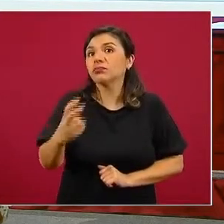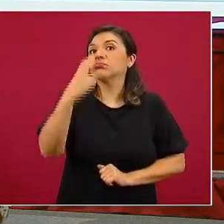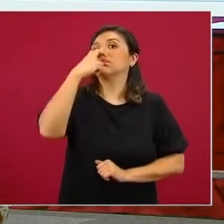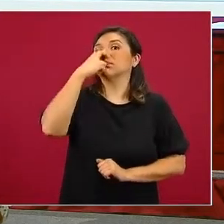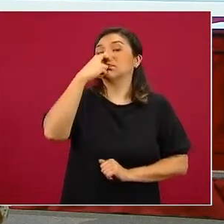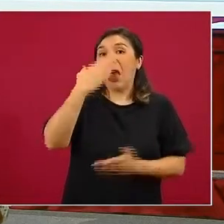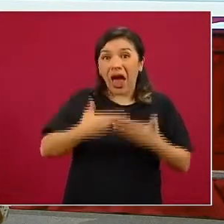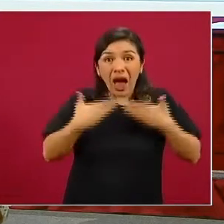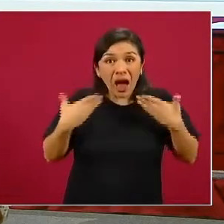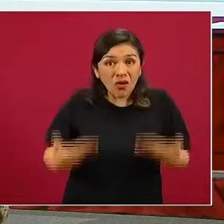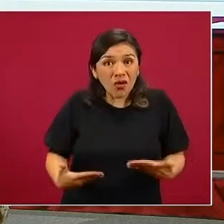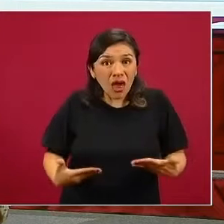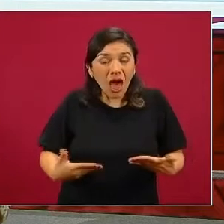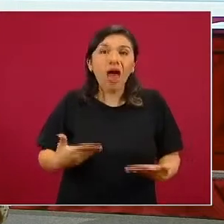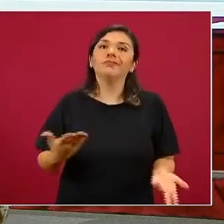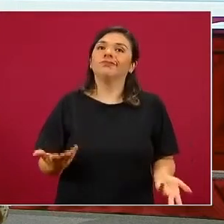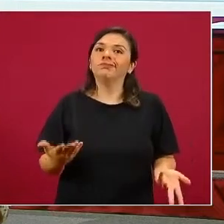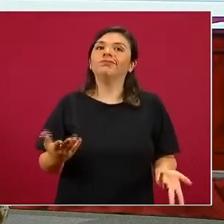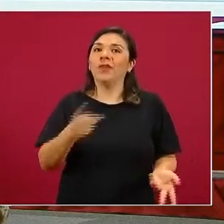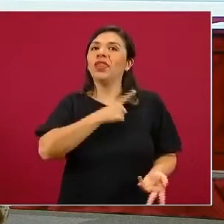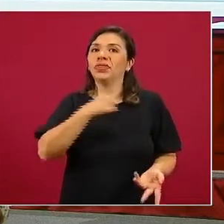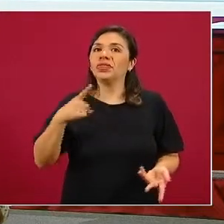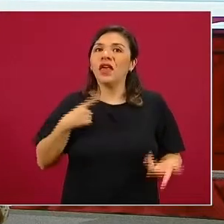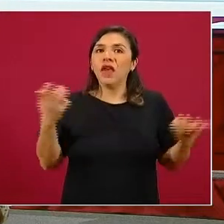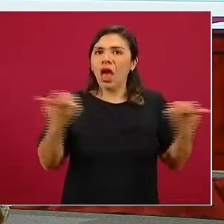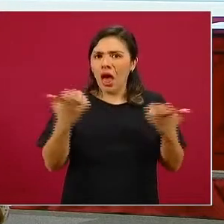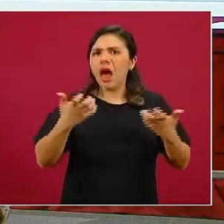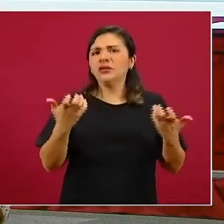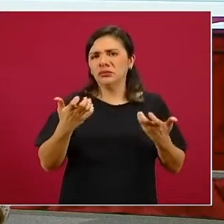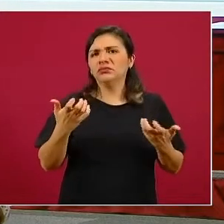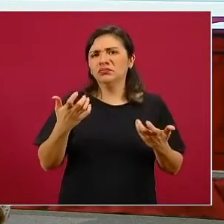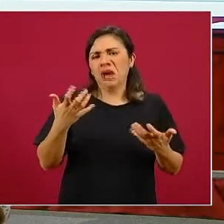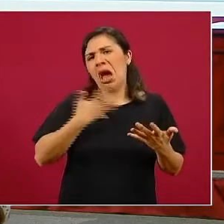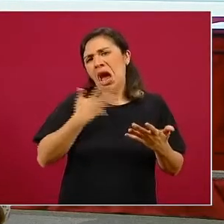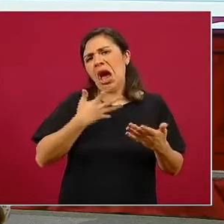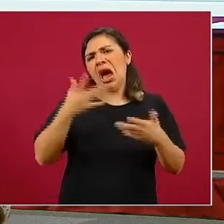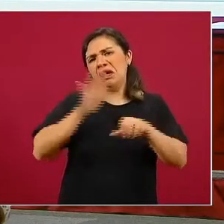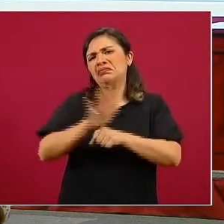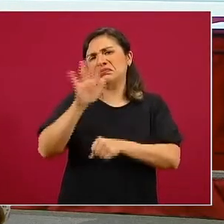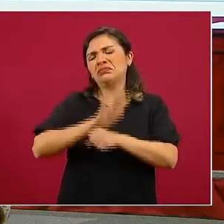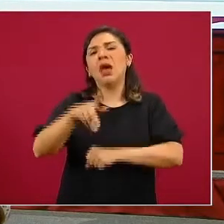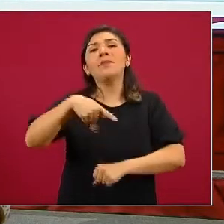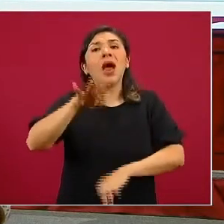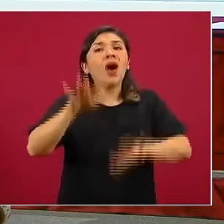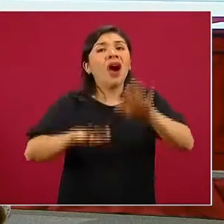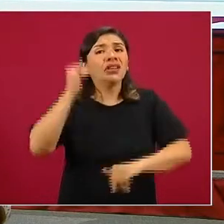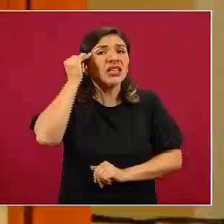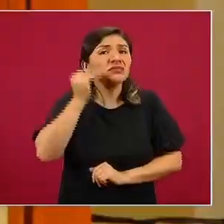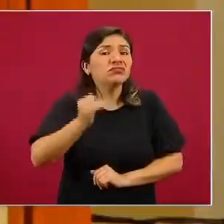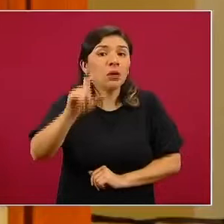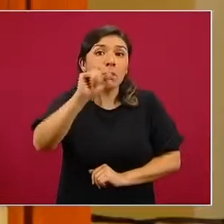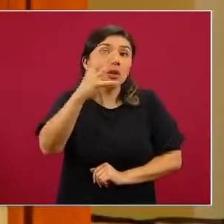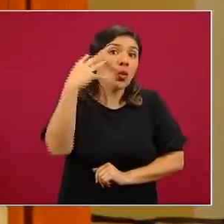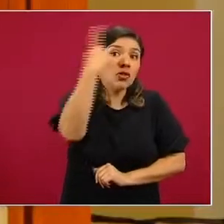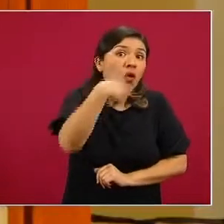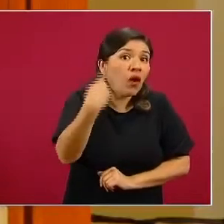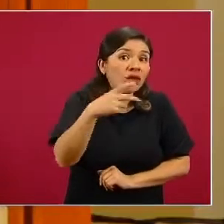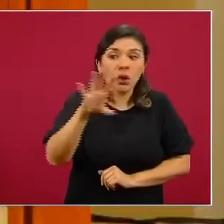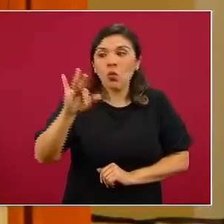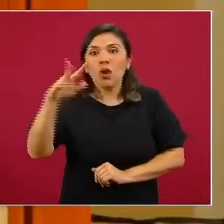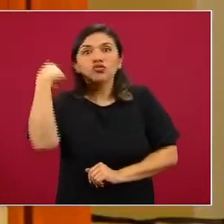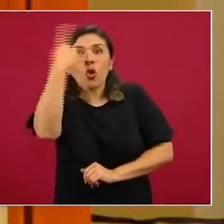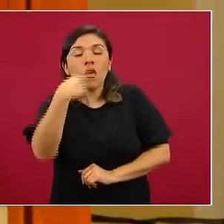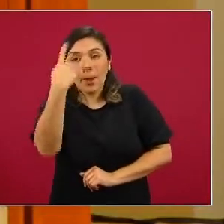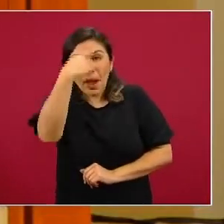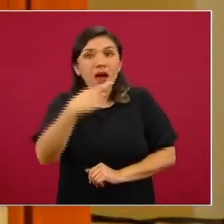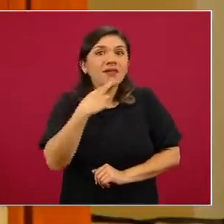PCR hoy día pues se tienen al alcance. Sin embargo, se puede tardar desde 24 hasta 48 horas